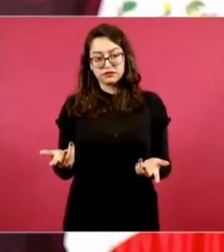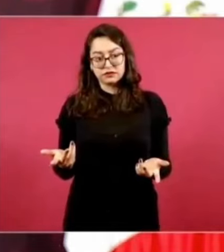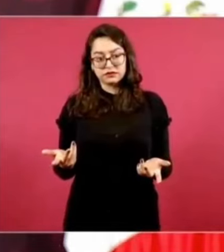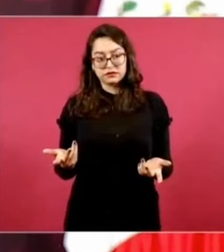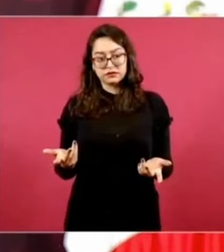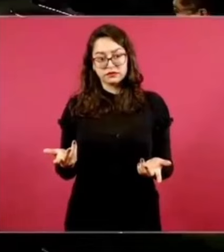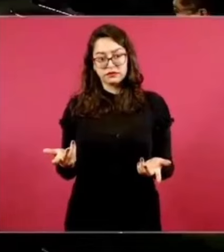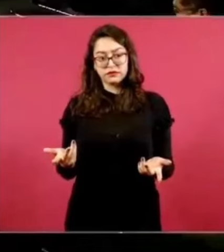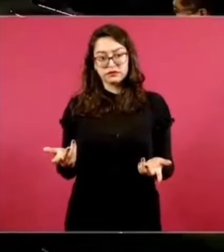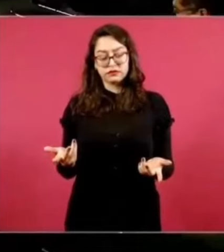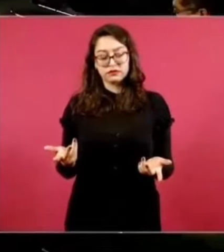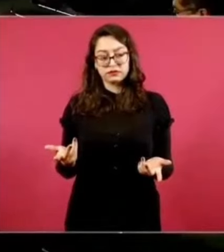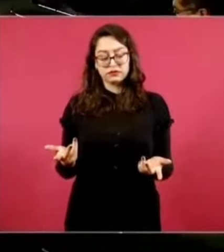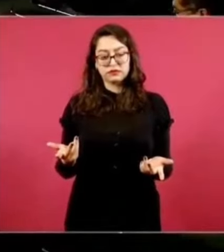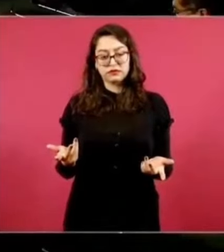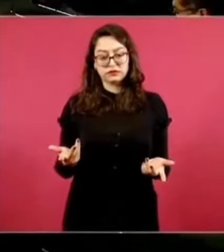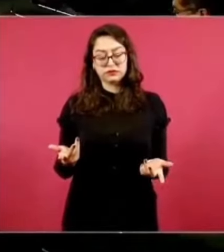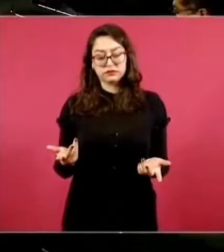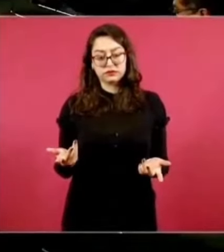la